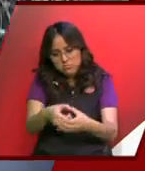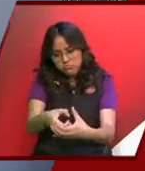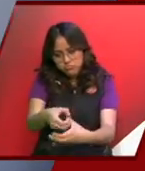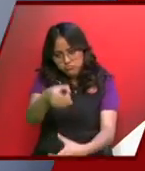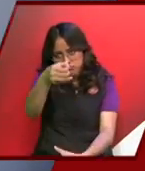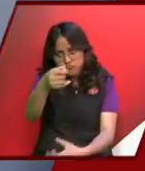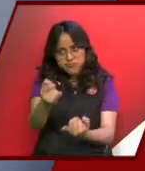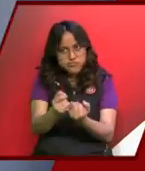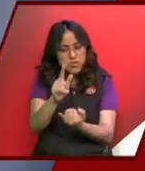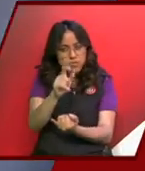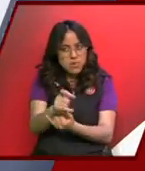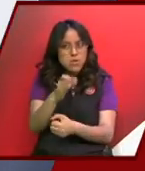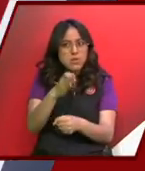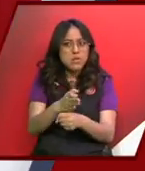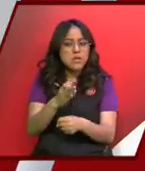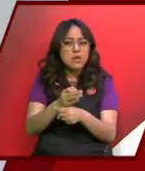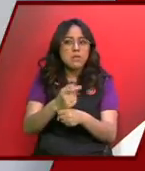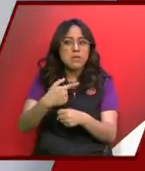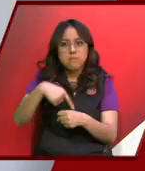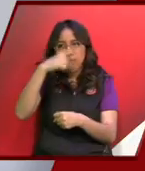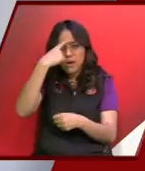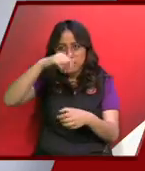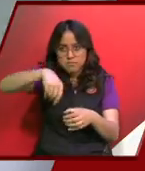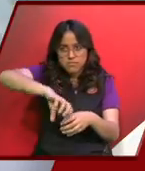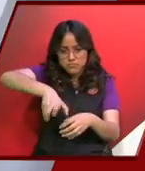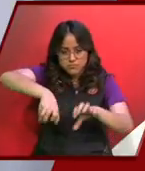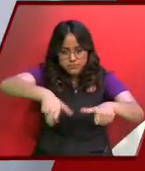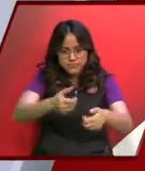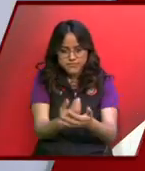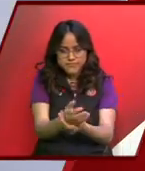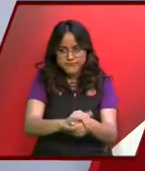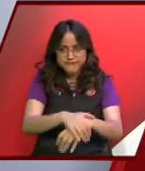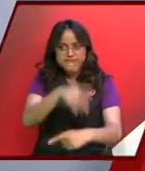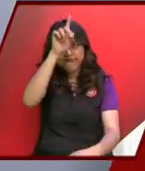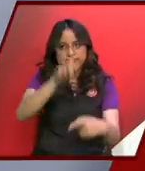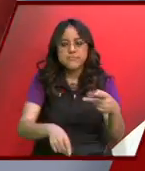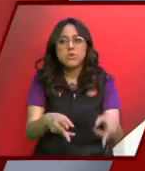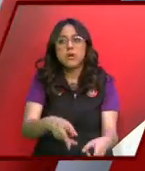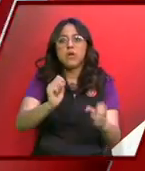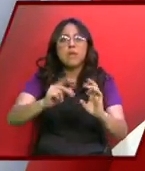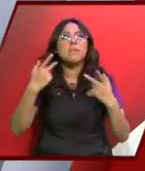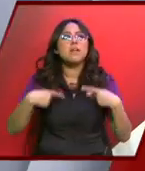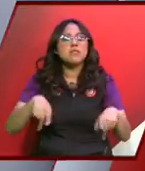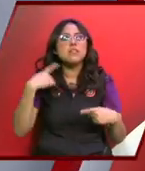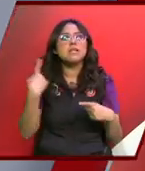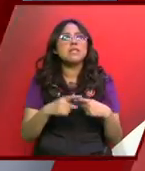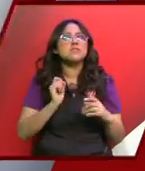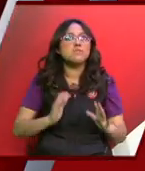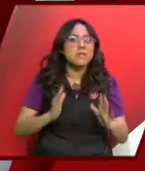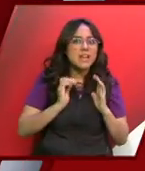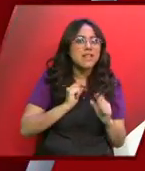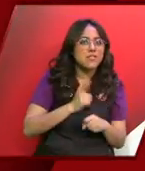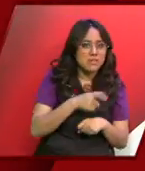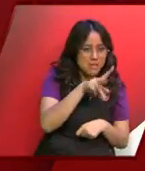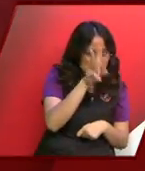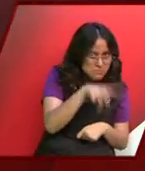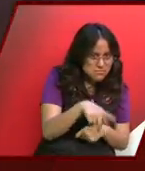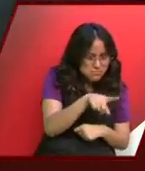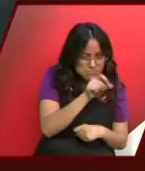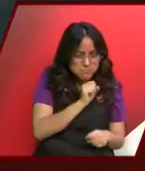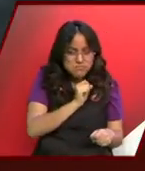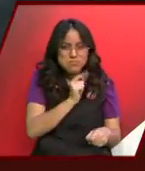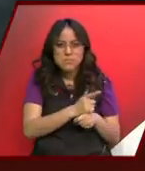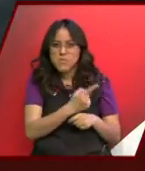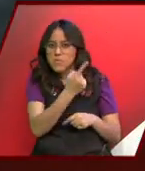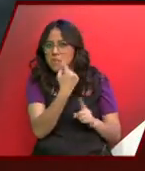recientemente hasta la mezcladora del lavabo cuentan que ya hubo una persona a quien se le sorprendió robando que estaban viendo una